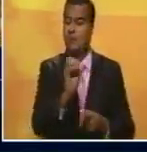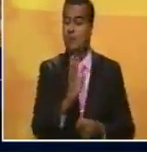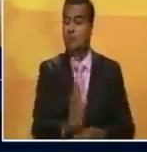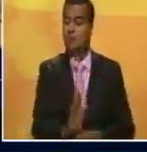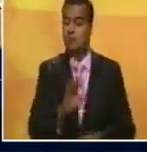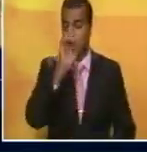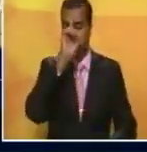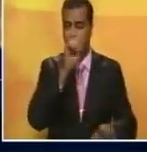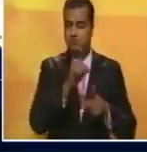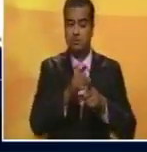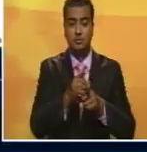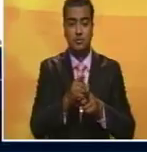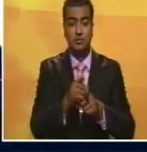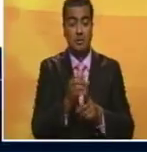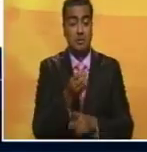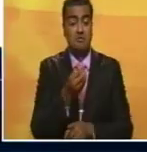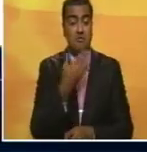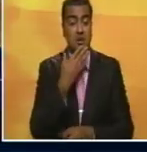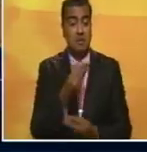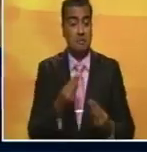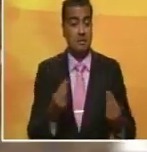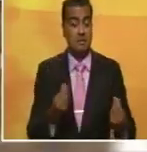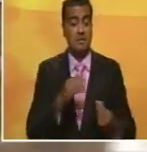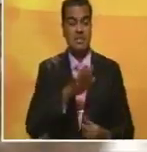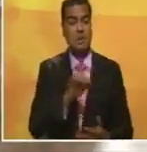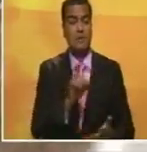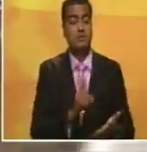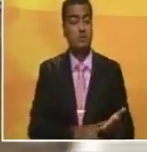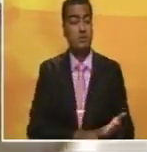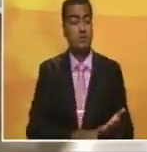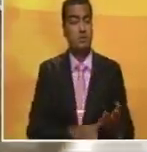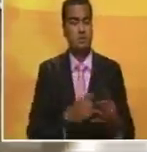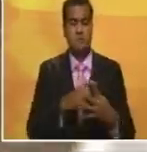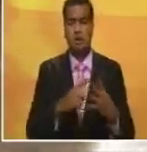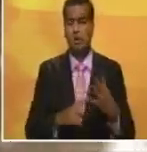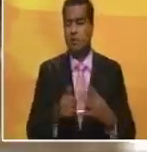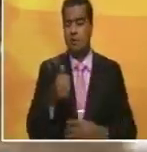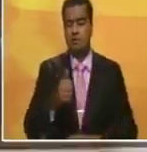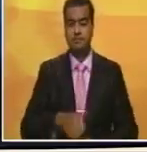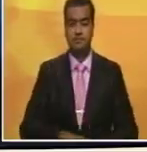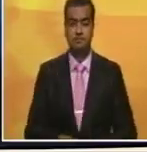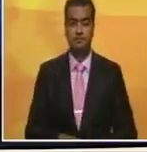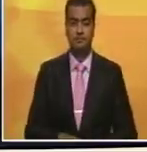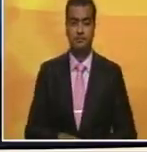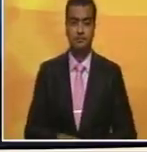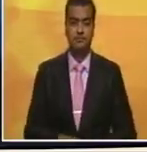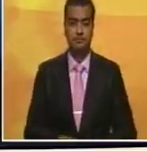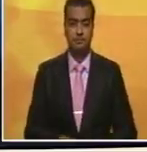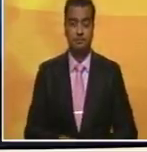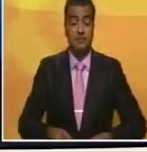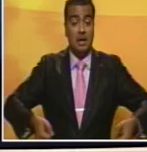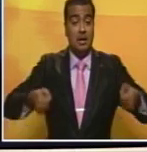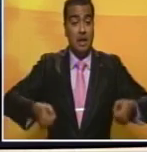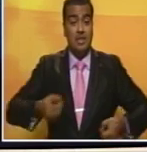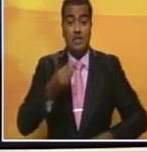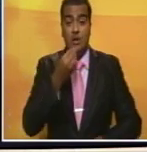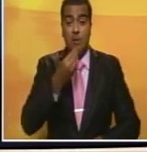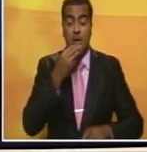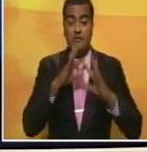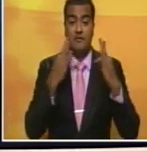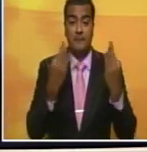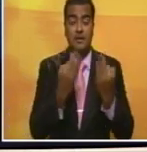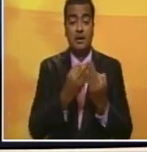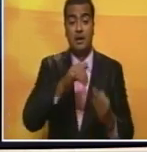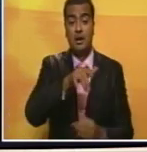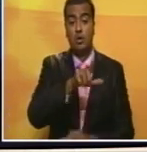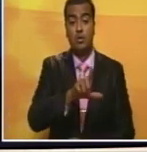se destinará para la adquisición de bienes de capital y 5% para otros rubros. La canasta básica familiar en